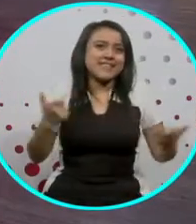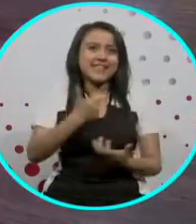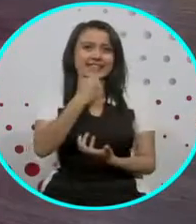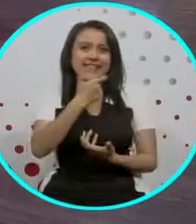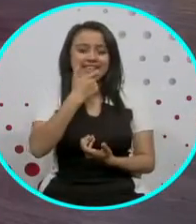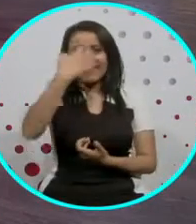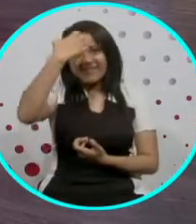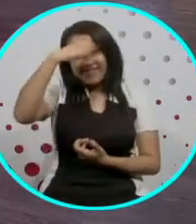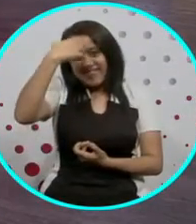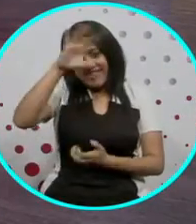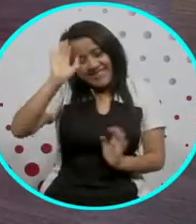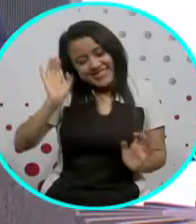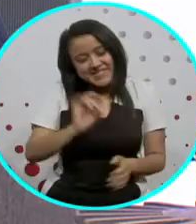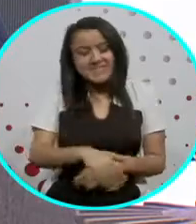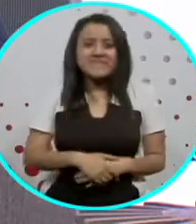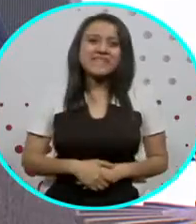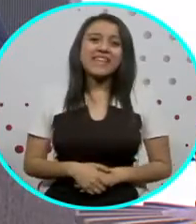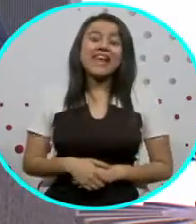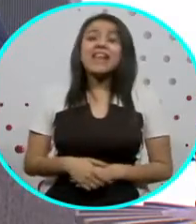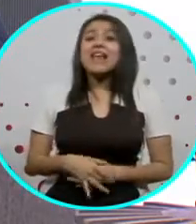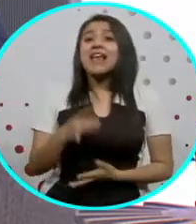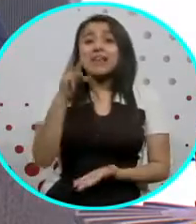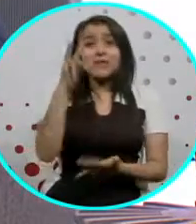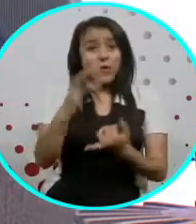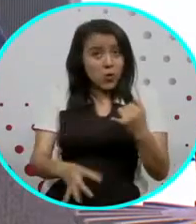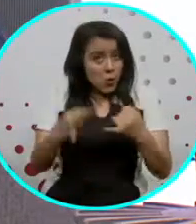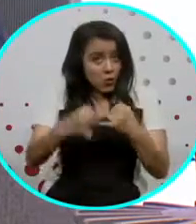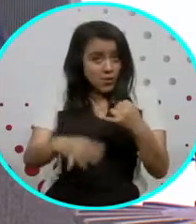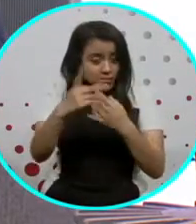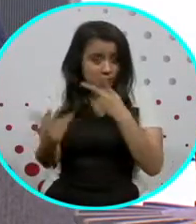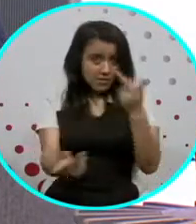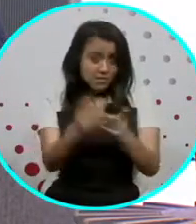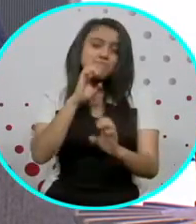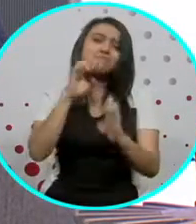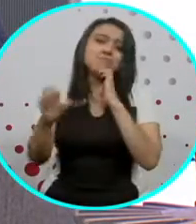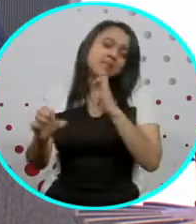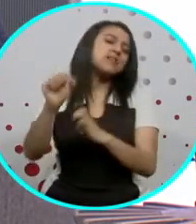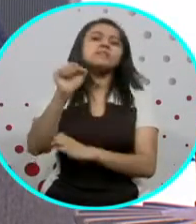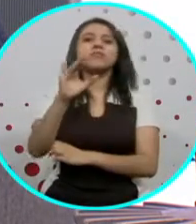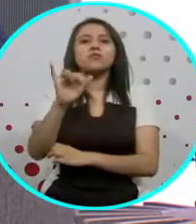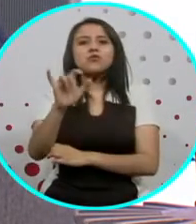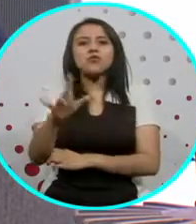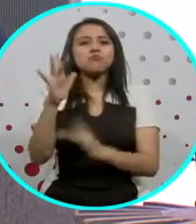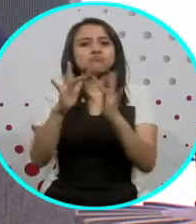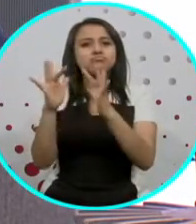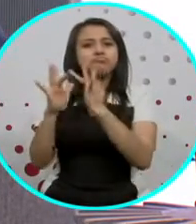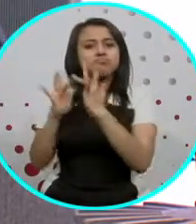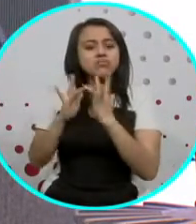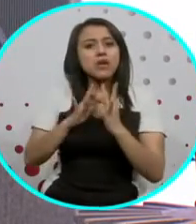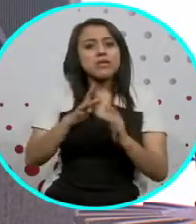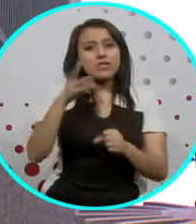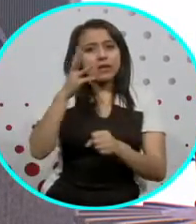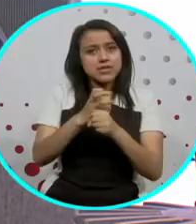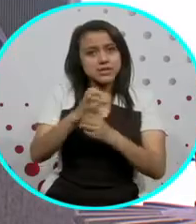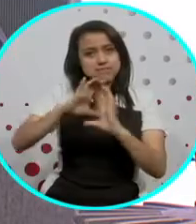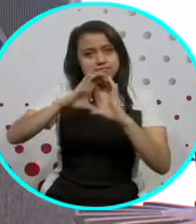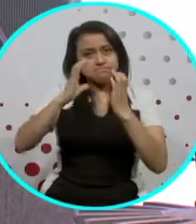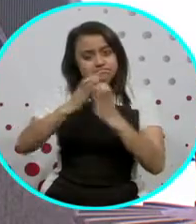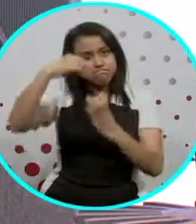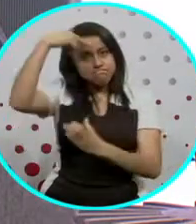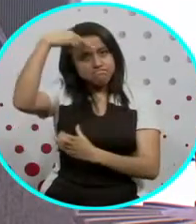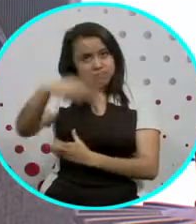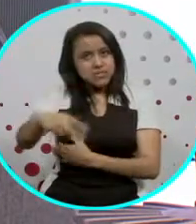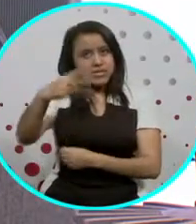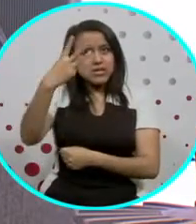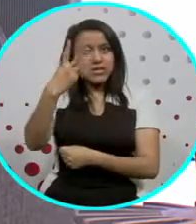experiencias. Un último dato. Según el ranking realizado de Second Love, que es una red social, México está en el tercer lugar entre los países